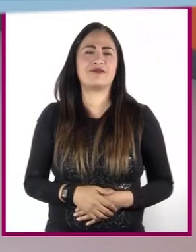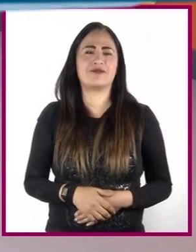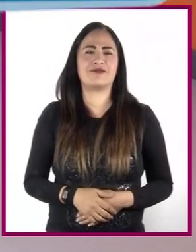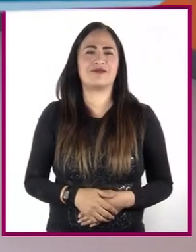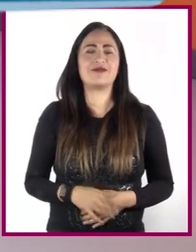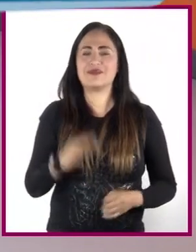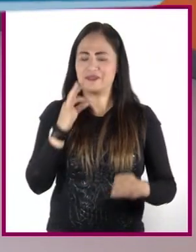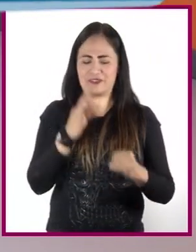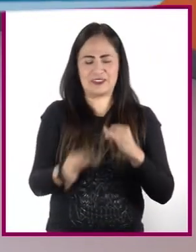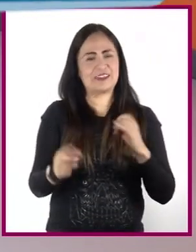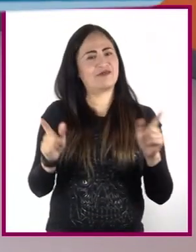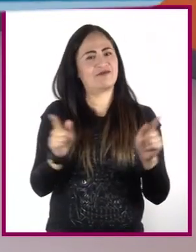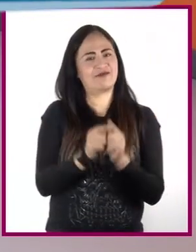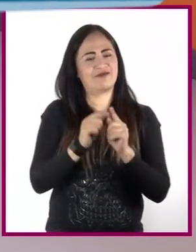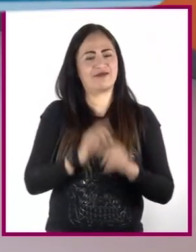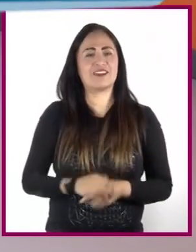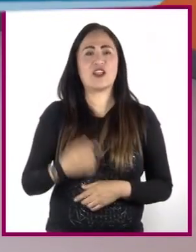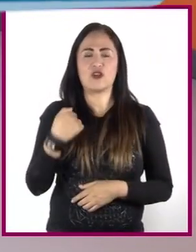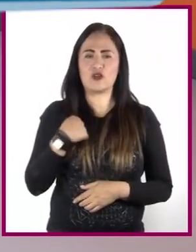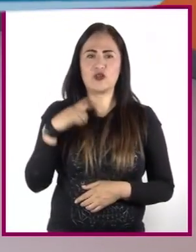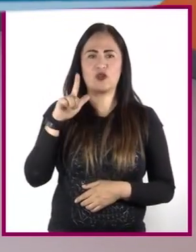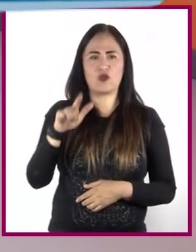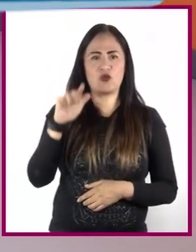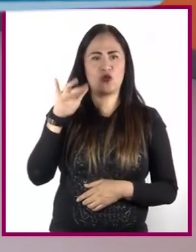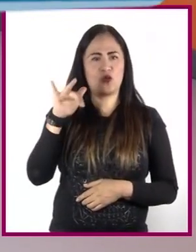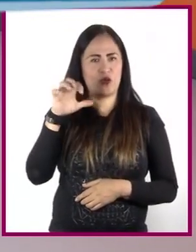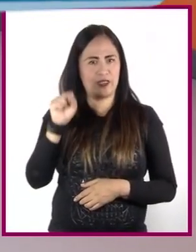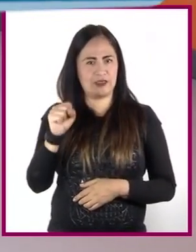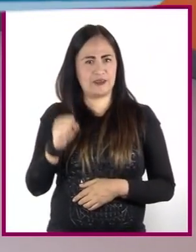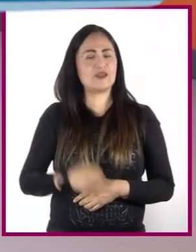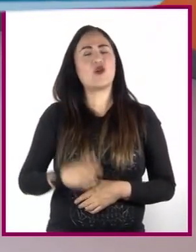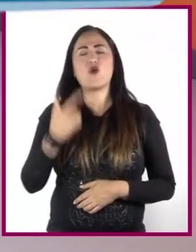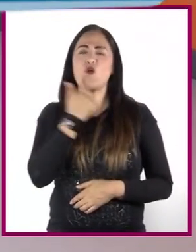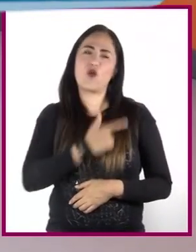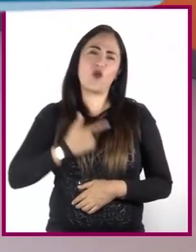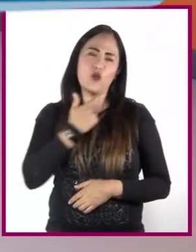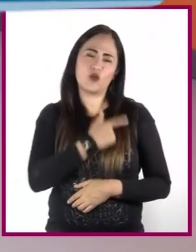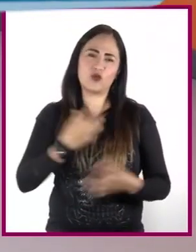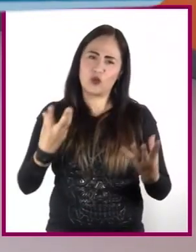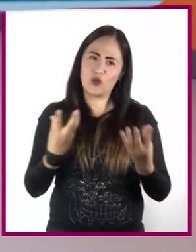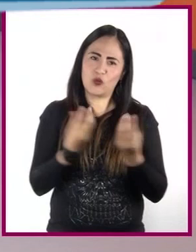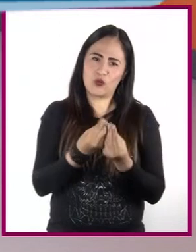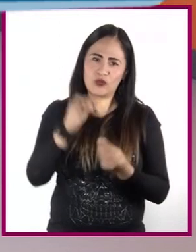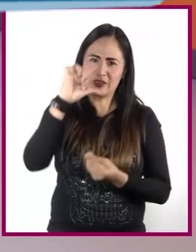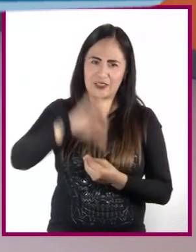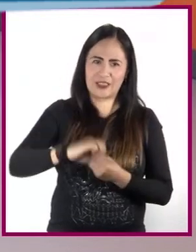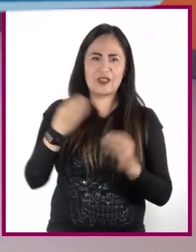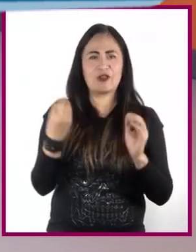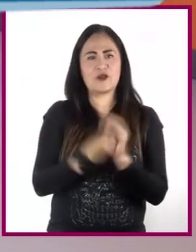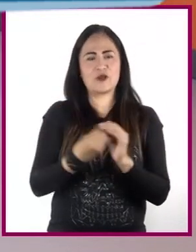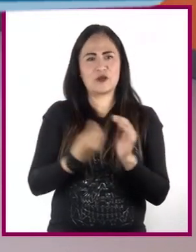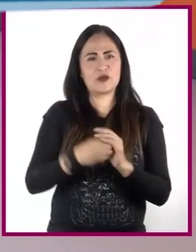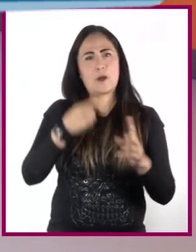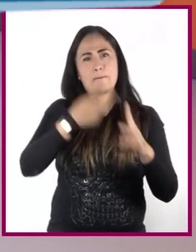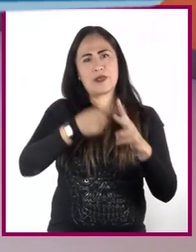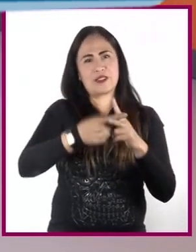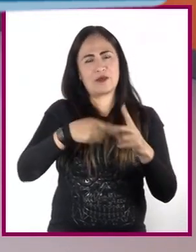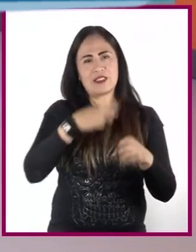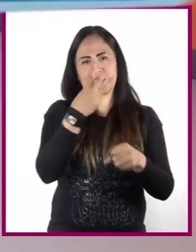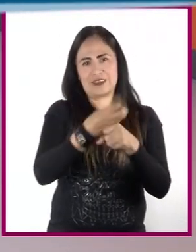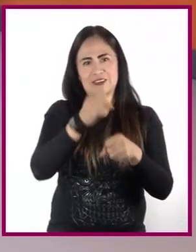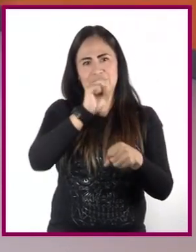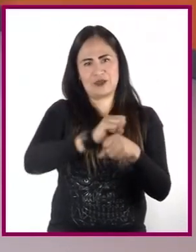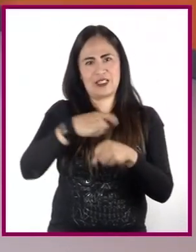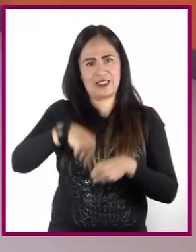al final. Soy el maestro Luis Miguel Villarreal Matías y fue un gusto trabajar con ustedes en estas sesiones de Matemáticas